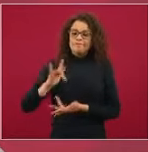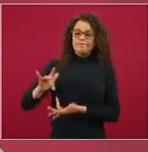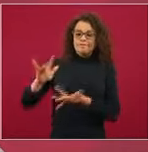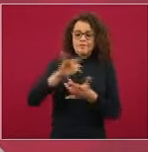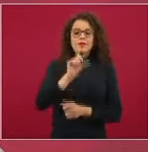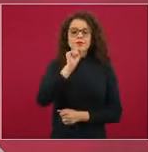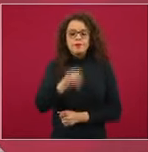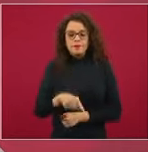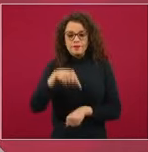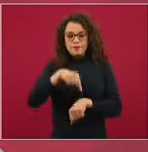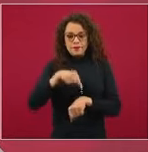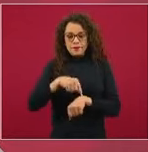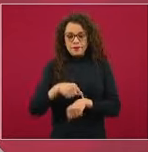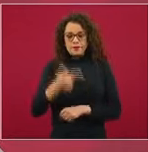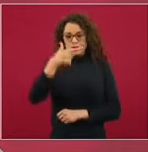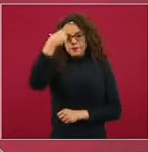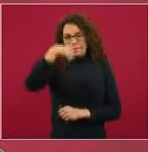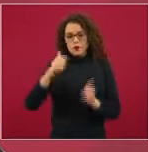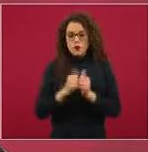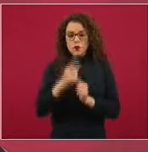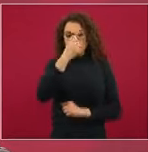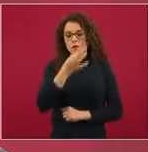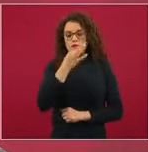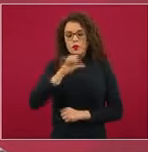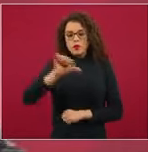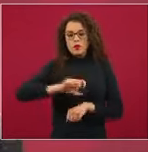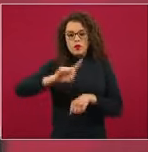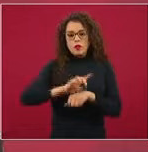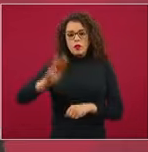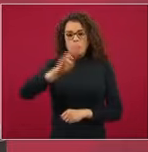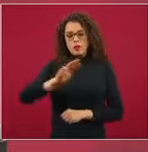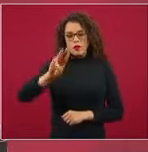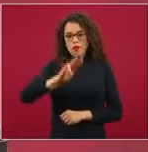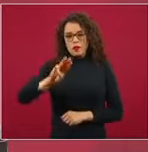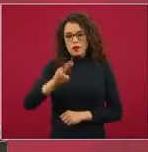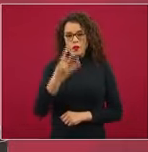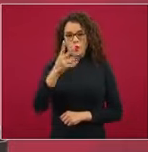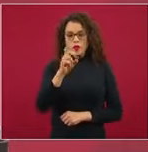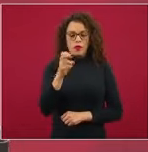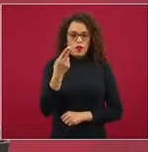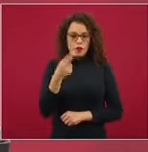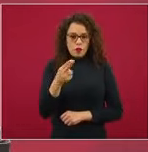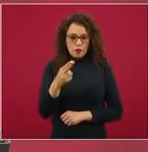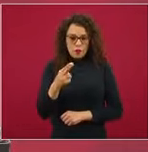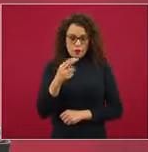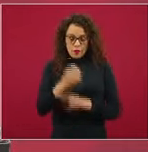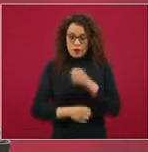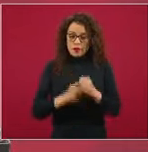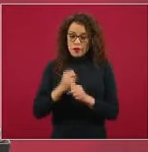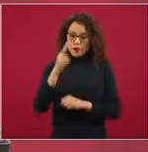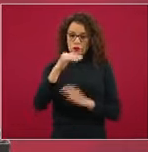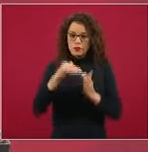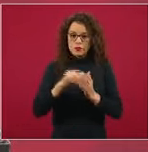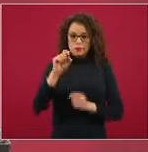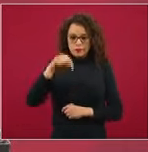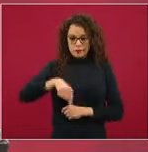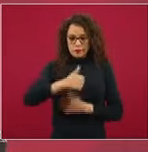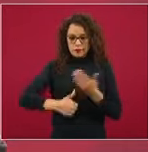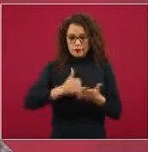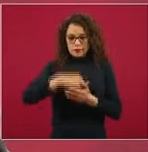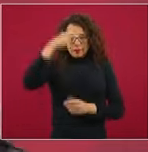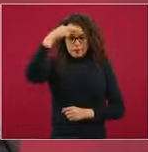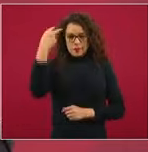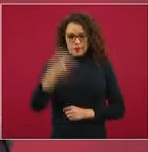las 19:01 del miércoles 4 de noviembre de 2020. Estamos en la Ciudad de México, en el